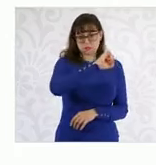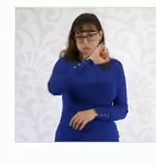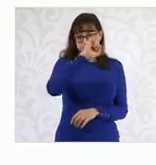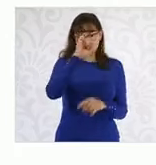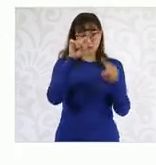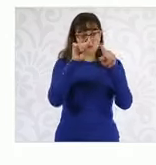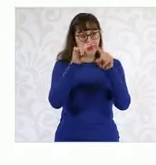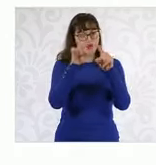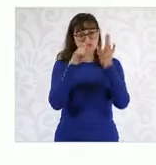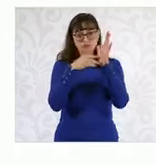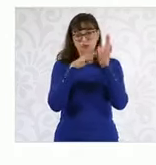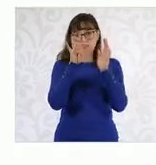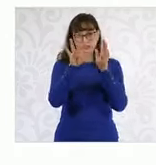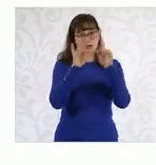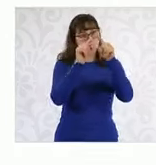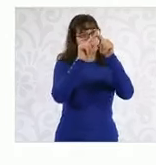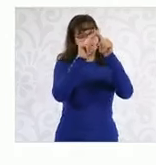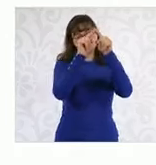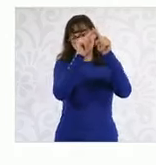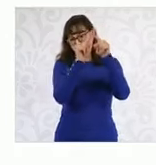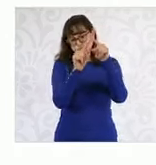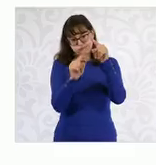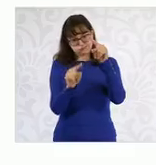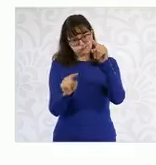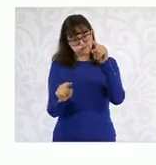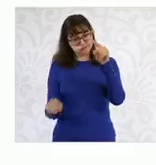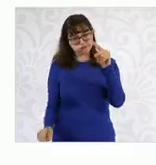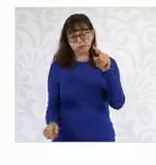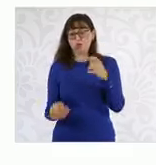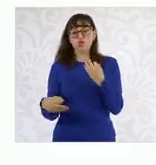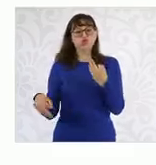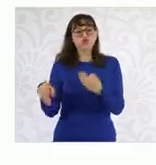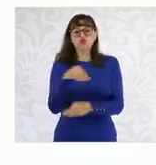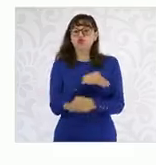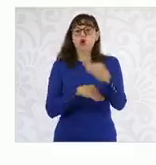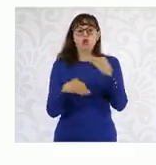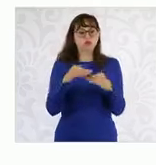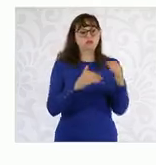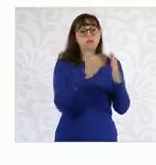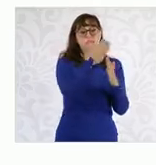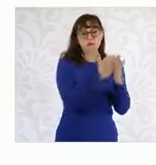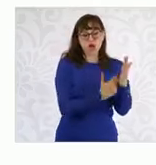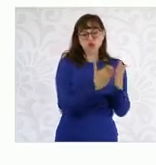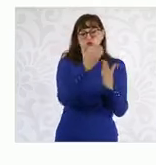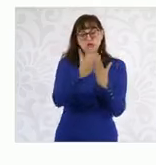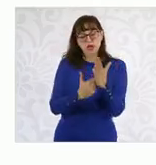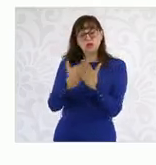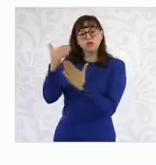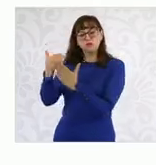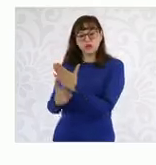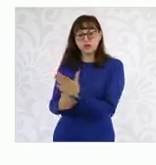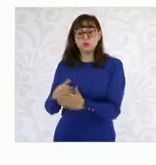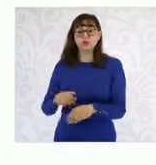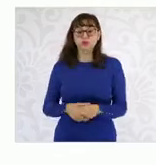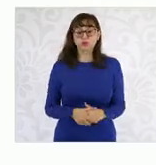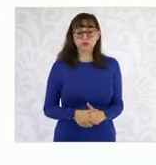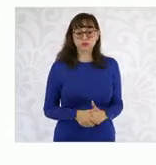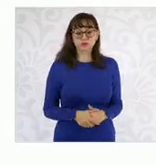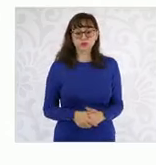el gobierno del presidente López Obrador a la fecha registran una tendencia descendente.